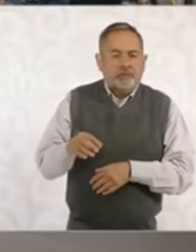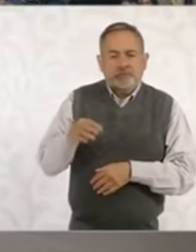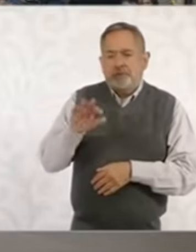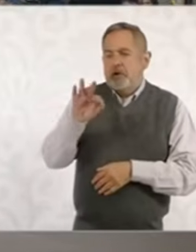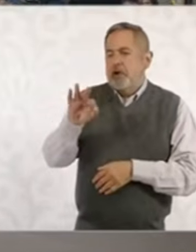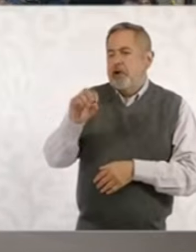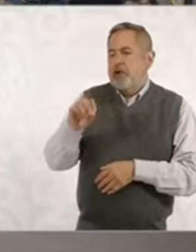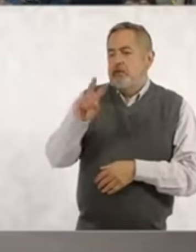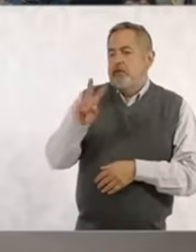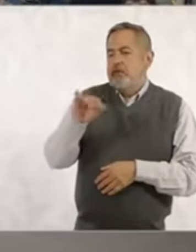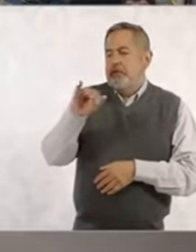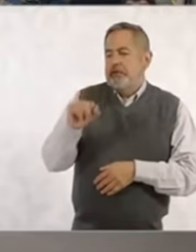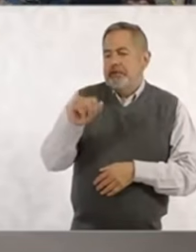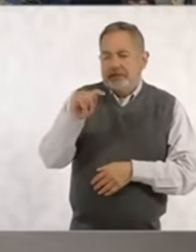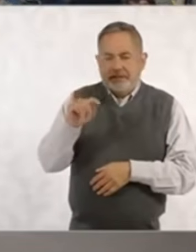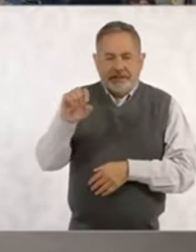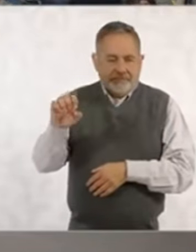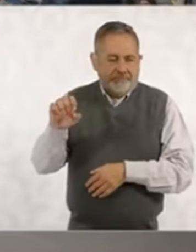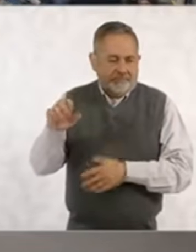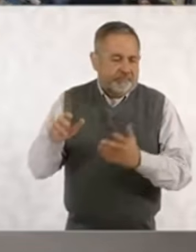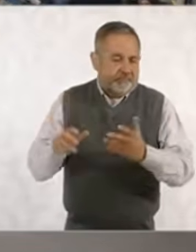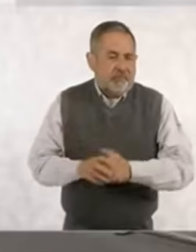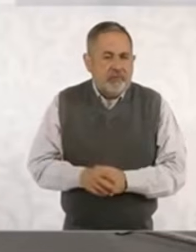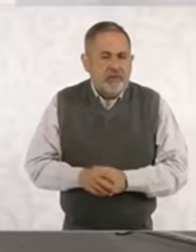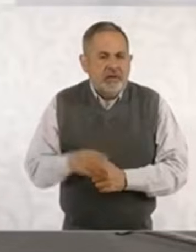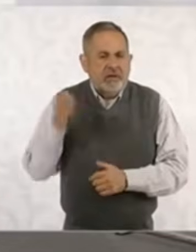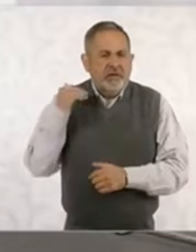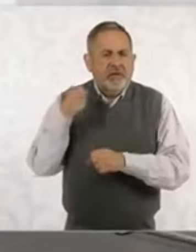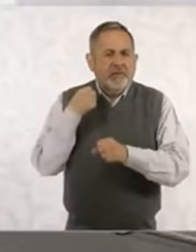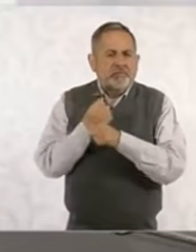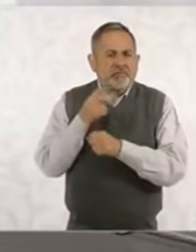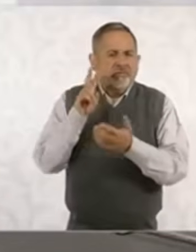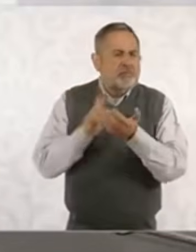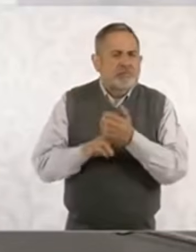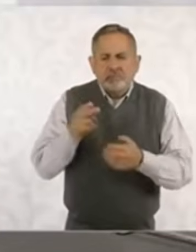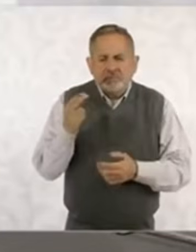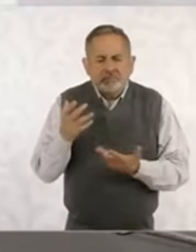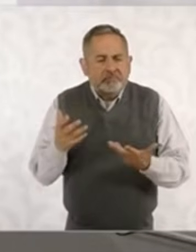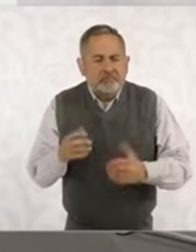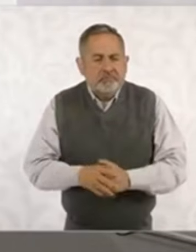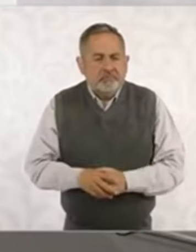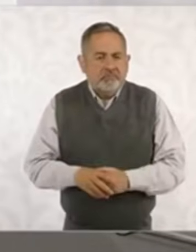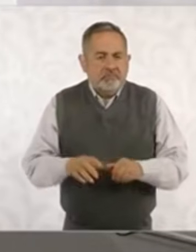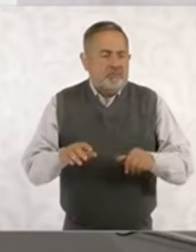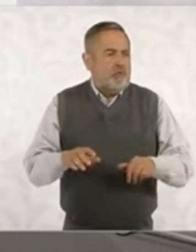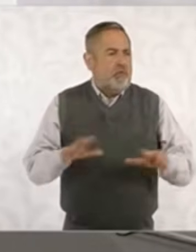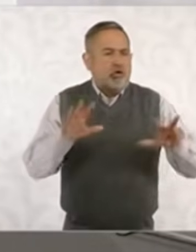favor. ¿Cómo cerramos la cartera en 2025? Con